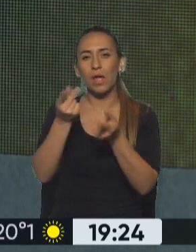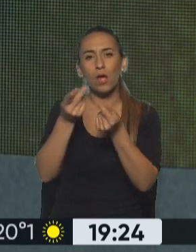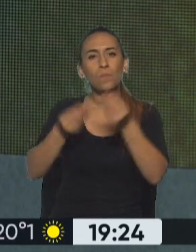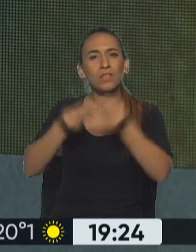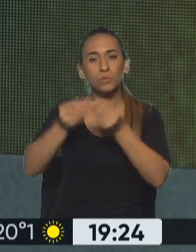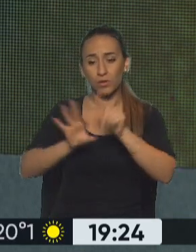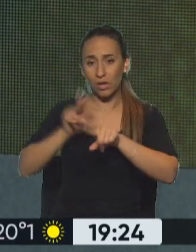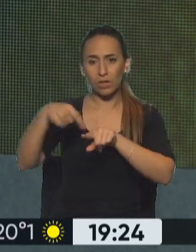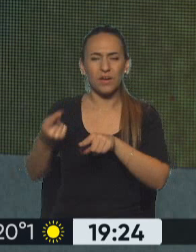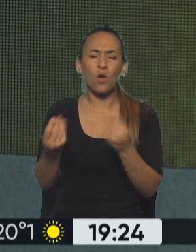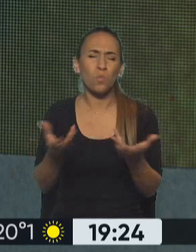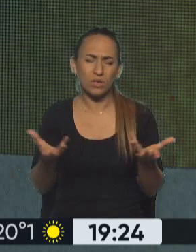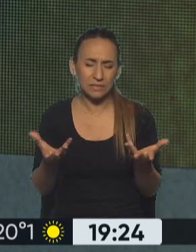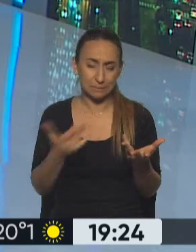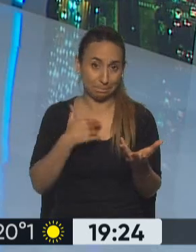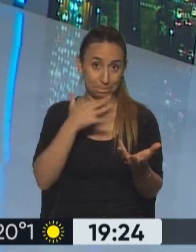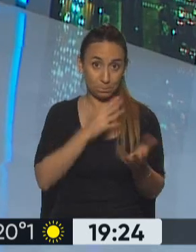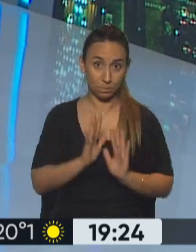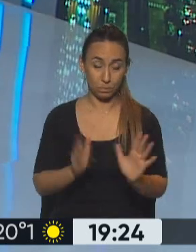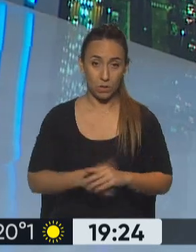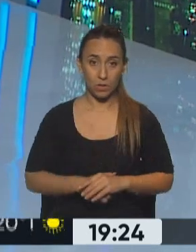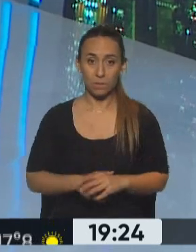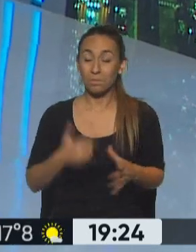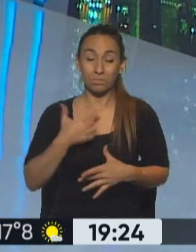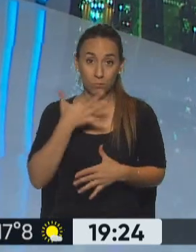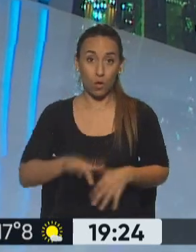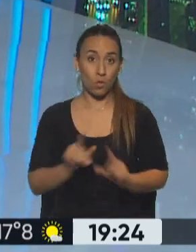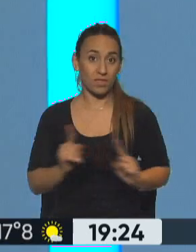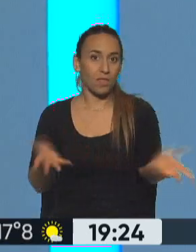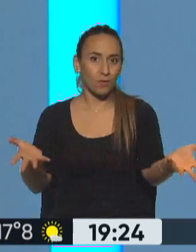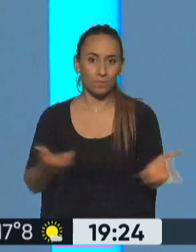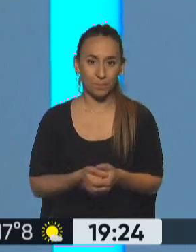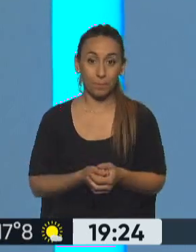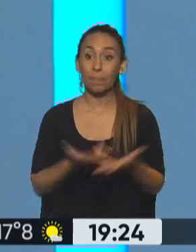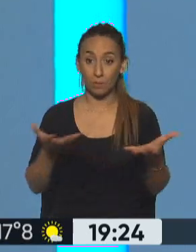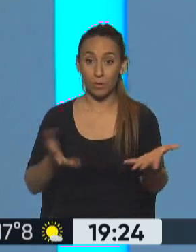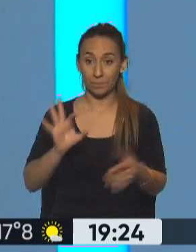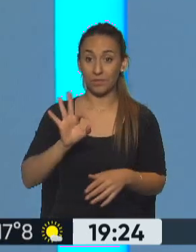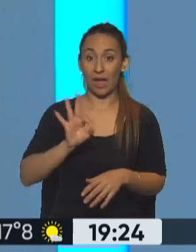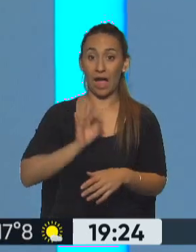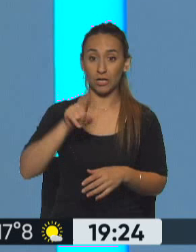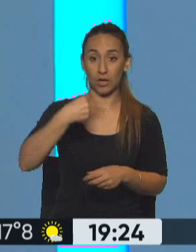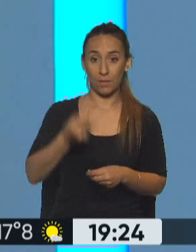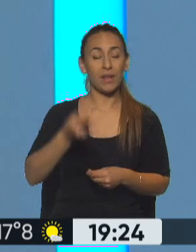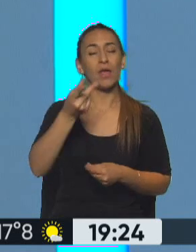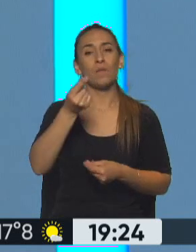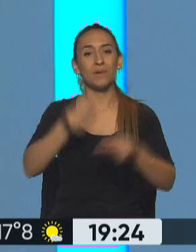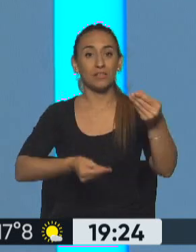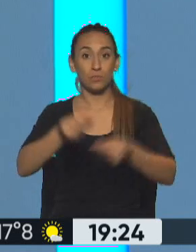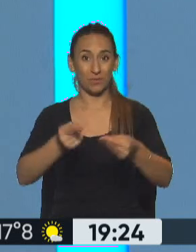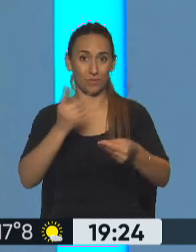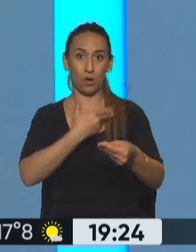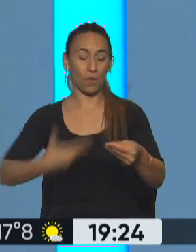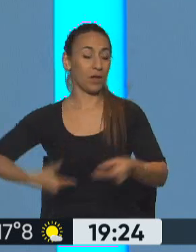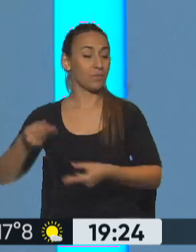de la renta Cómo es la hacienda a ver cómo es la historia no logro comprender bueno el presupuesto del año próximo que envió el gobierno la cámara